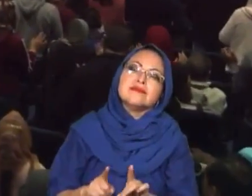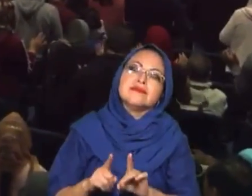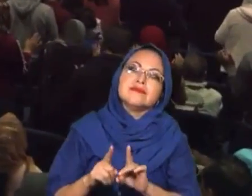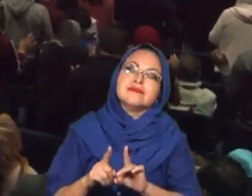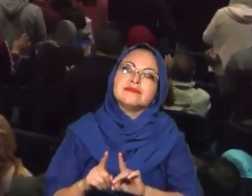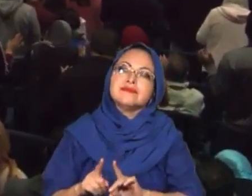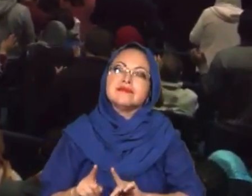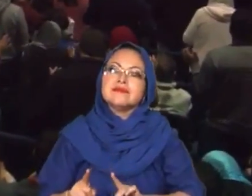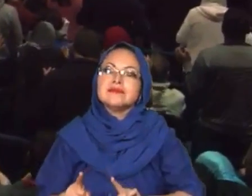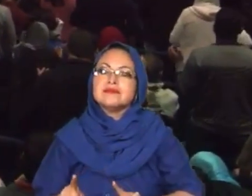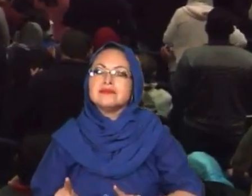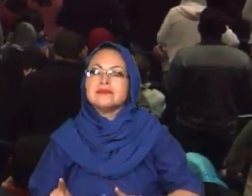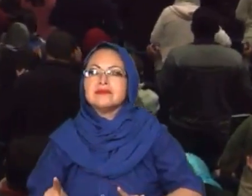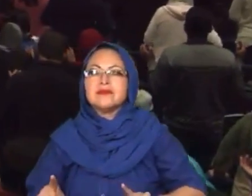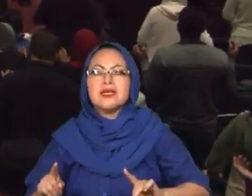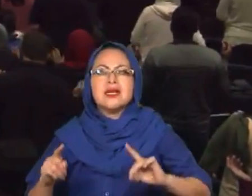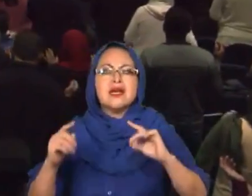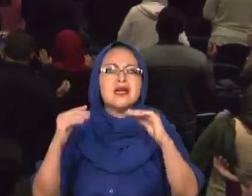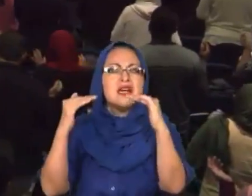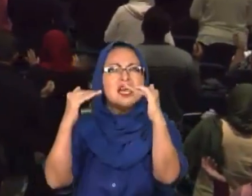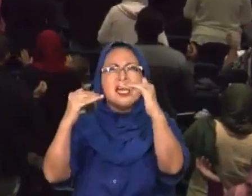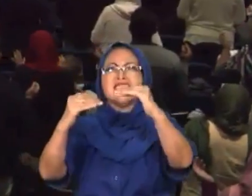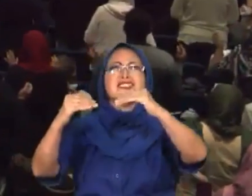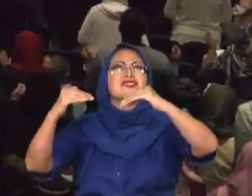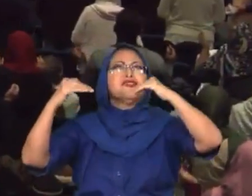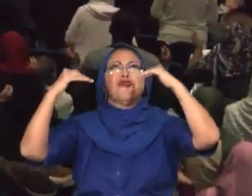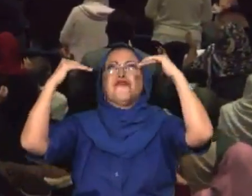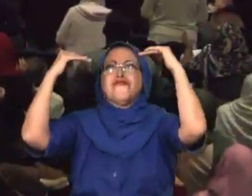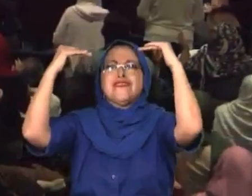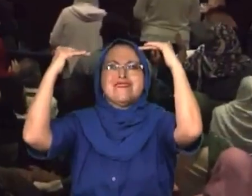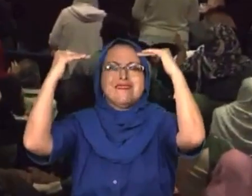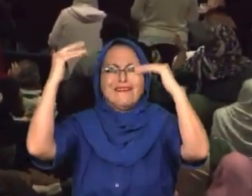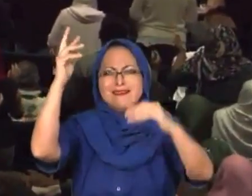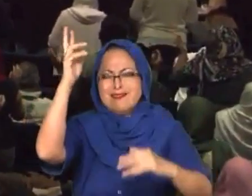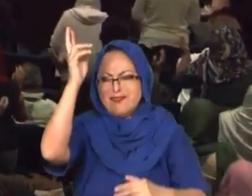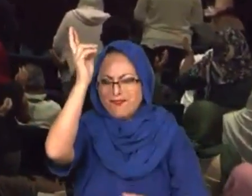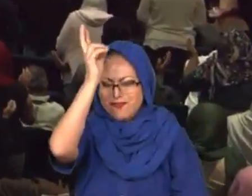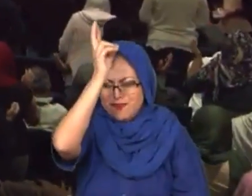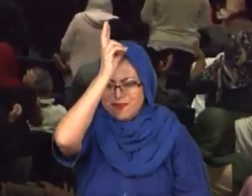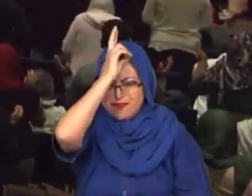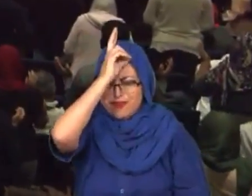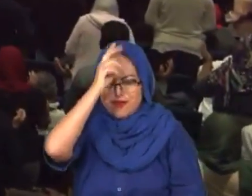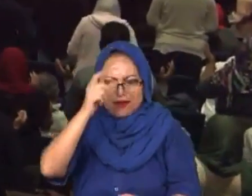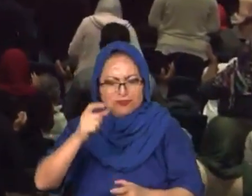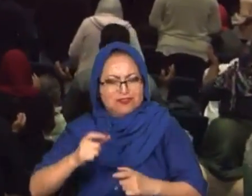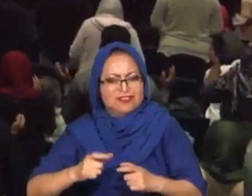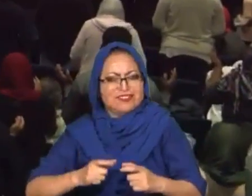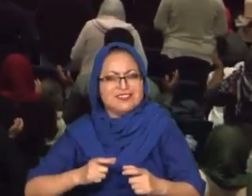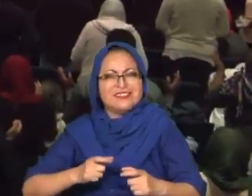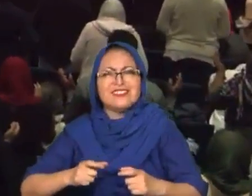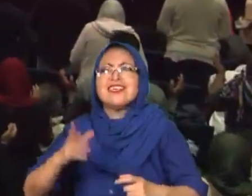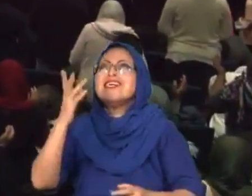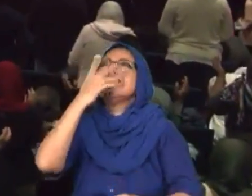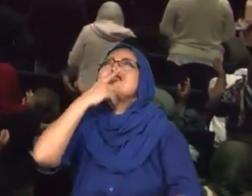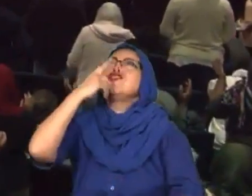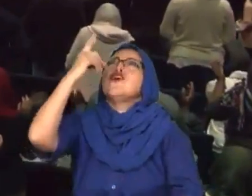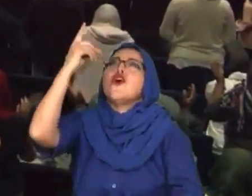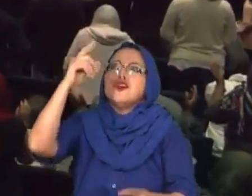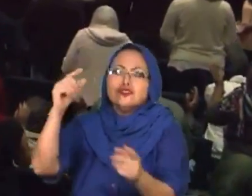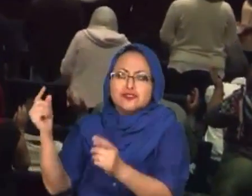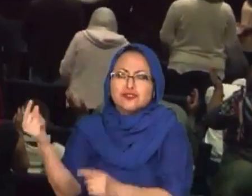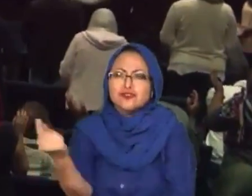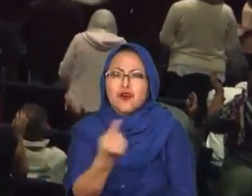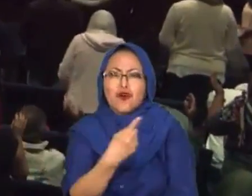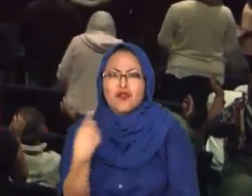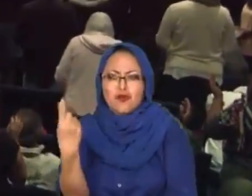Soberano Dios, Dios omnipotente,